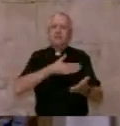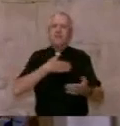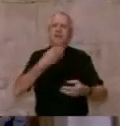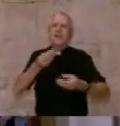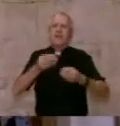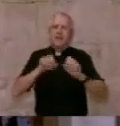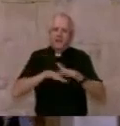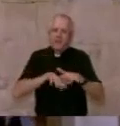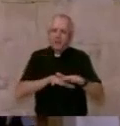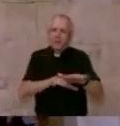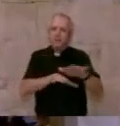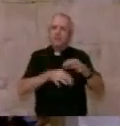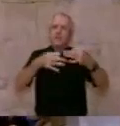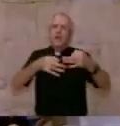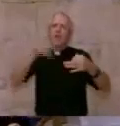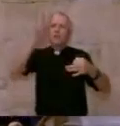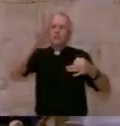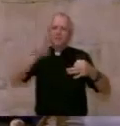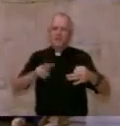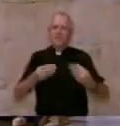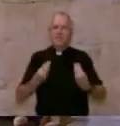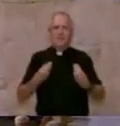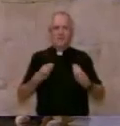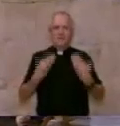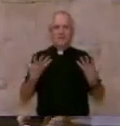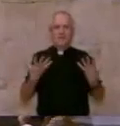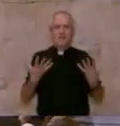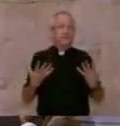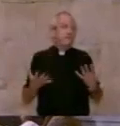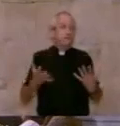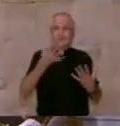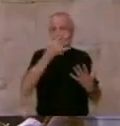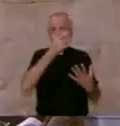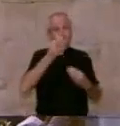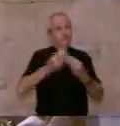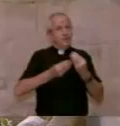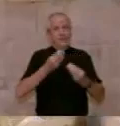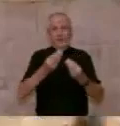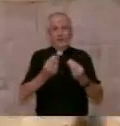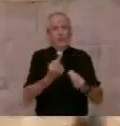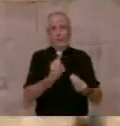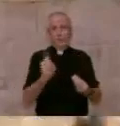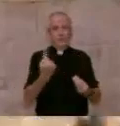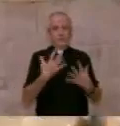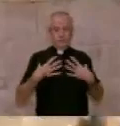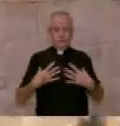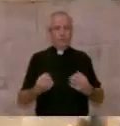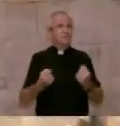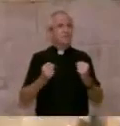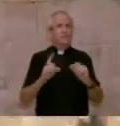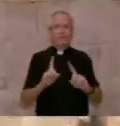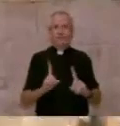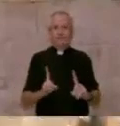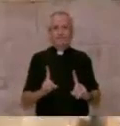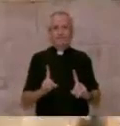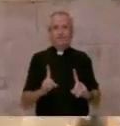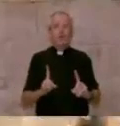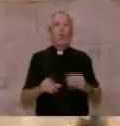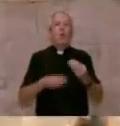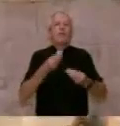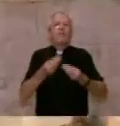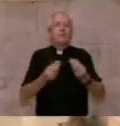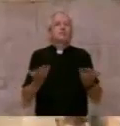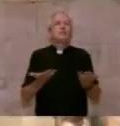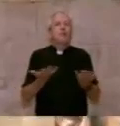hagamos desde una autenticidad de vida. Y eso no lo podemos hacer solamente con nuestras propias fuerzas, lo sabéis. Lo